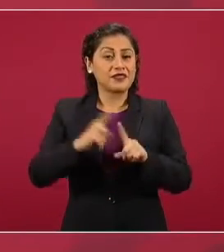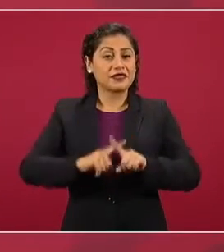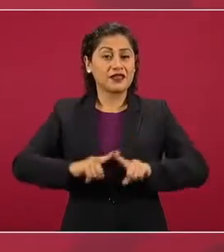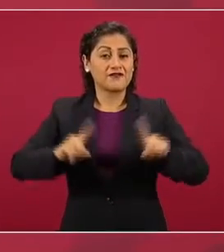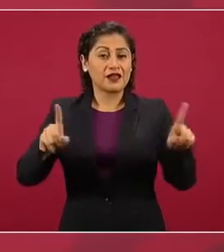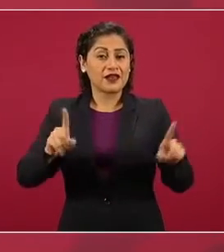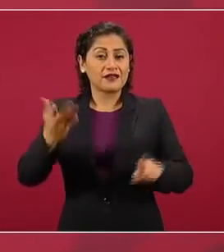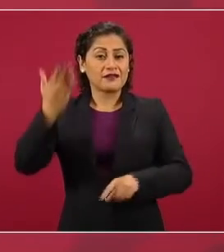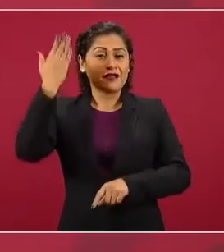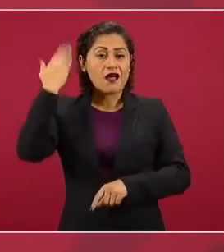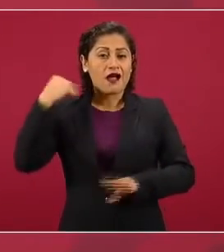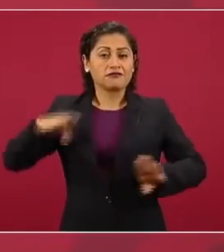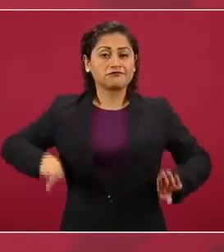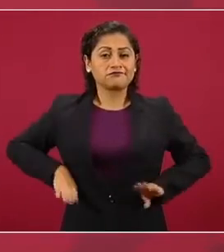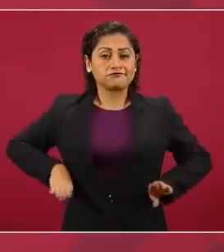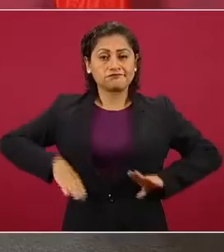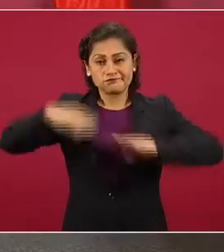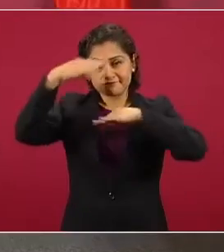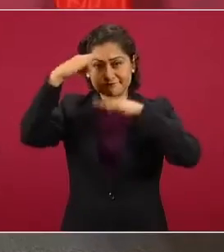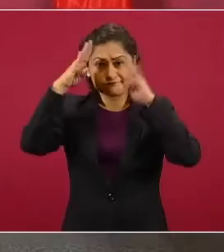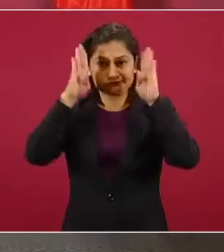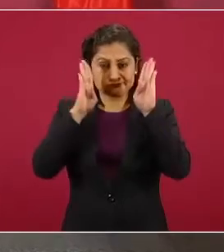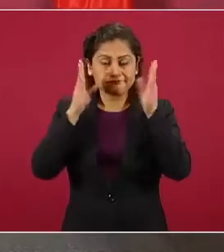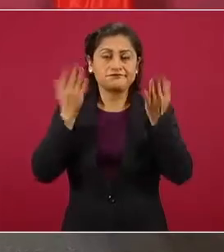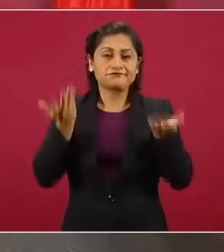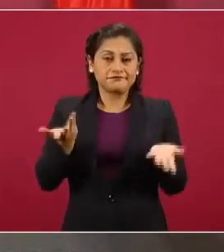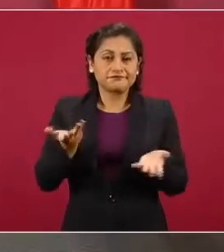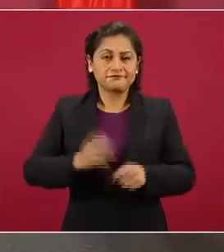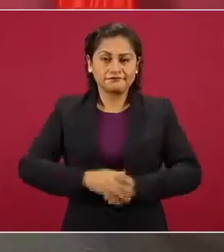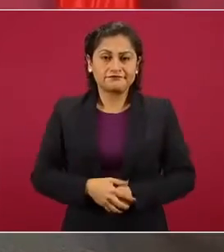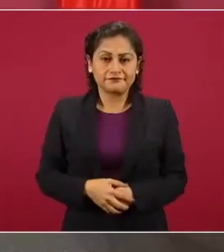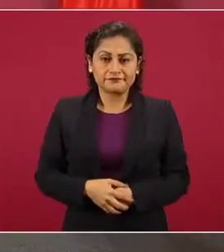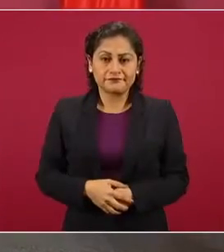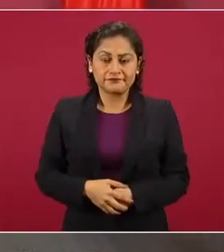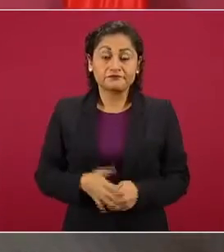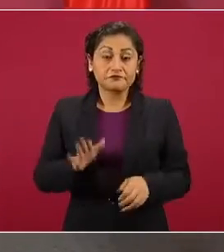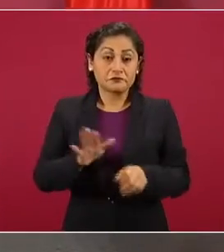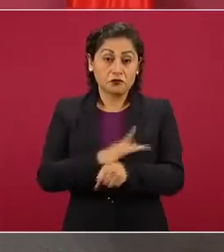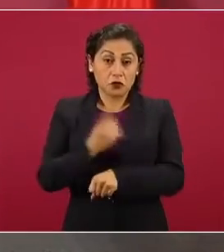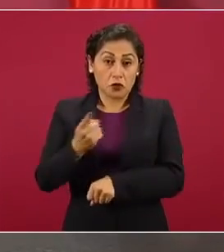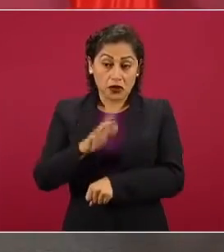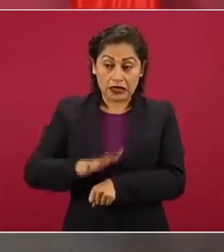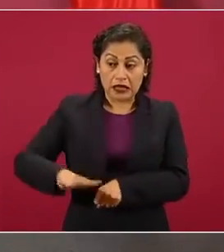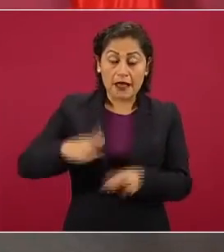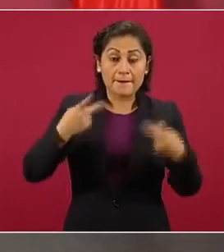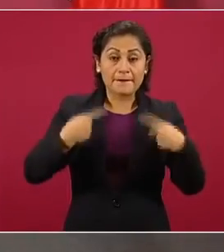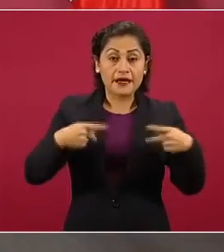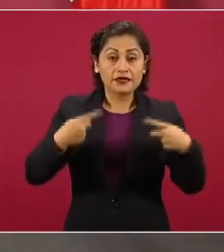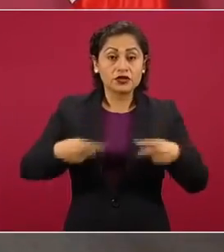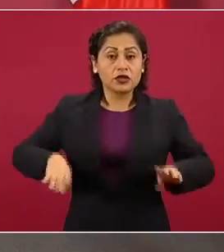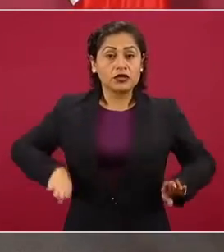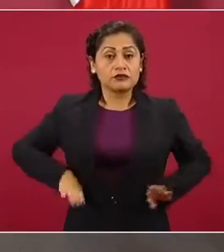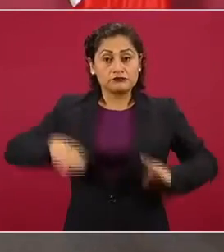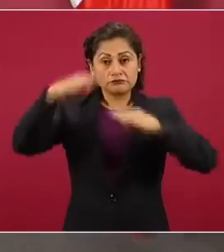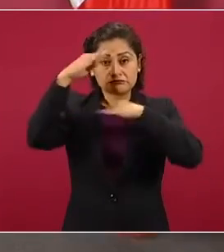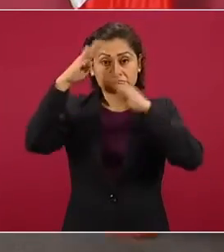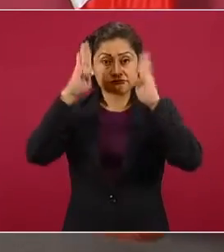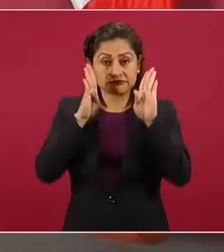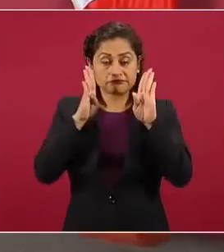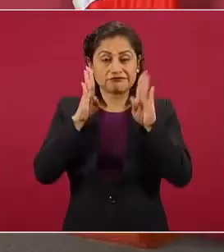mentalidad conservadora, que están más acostumbrados a las